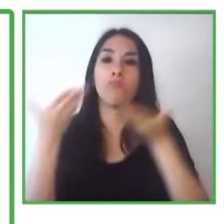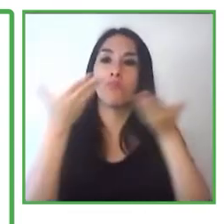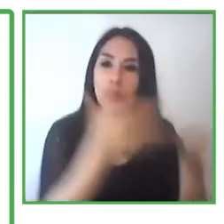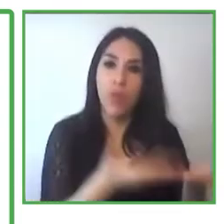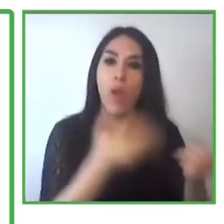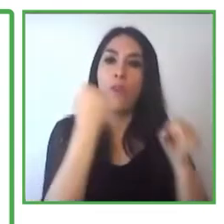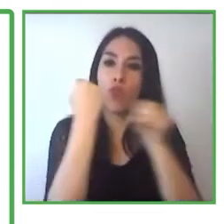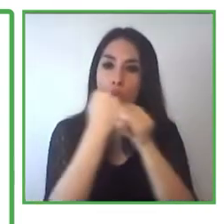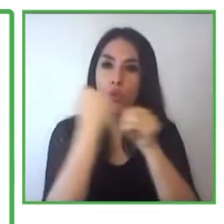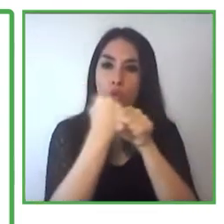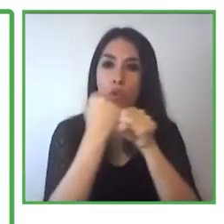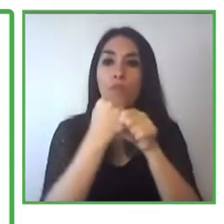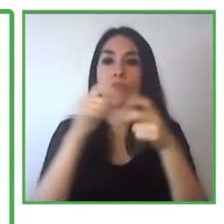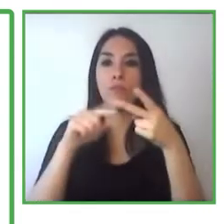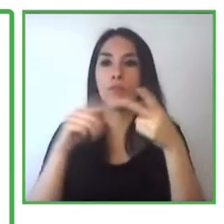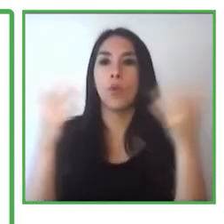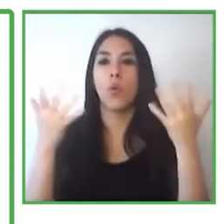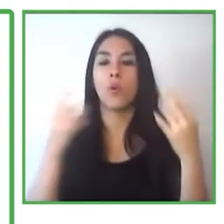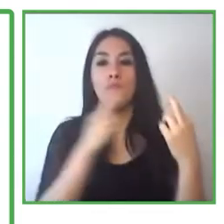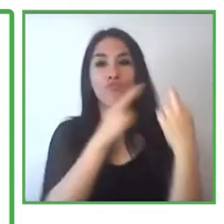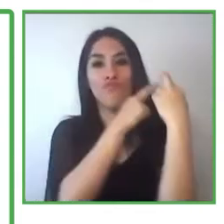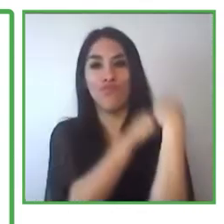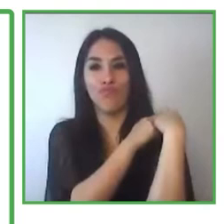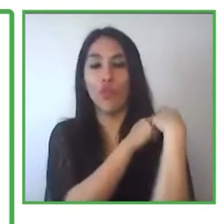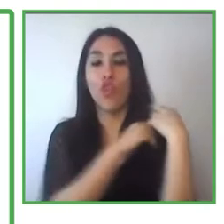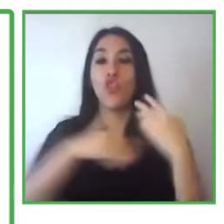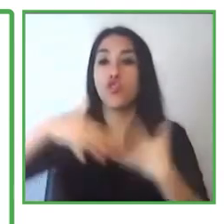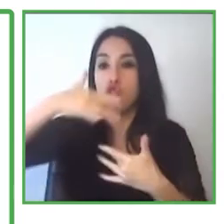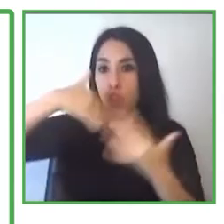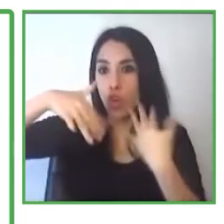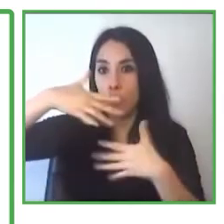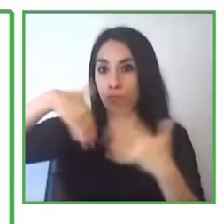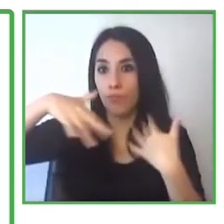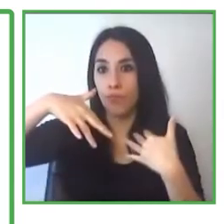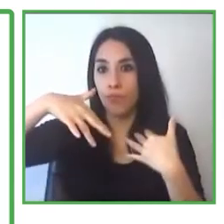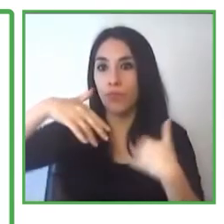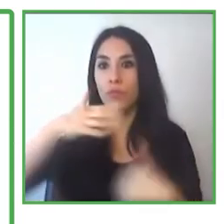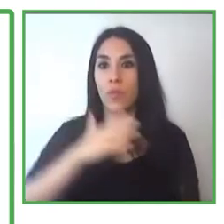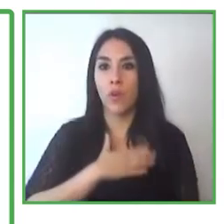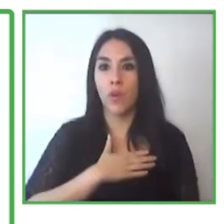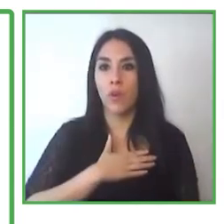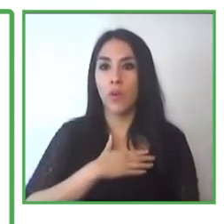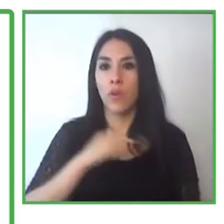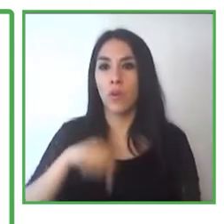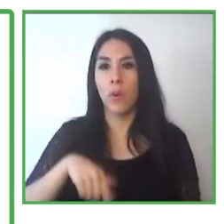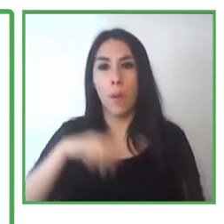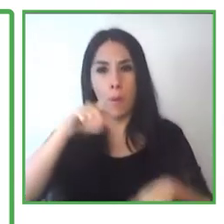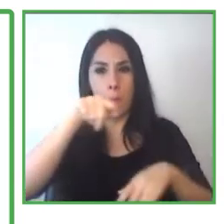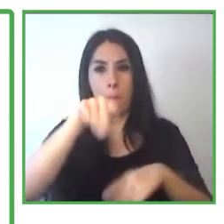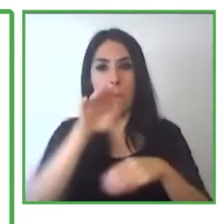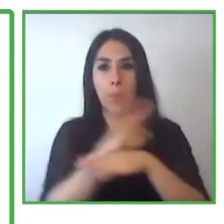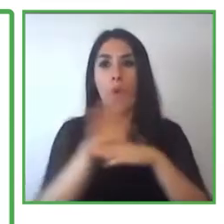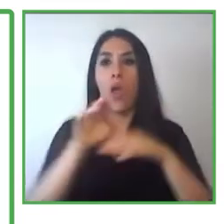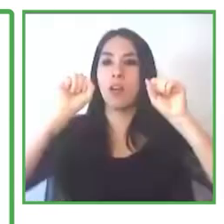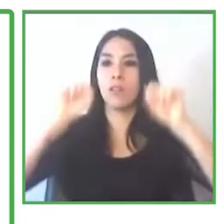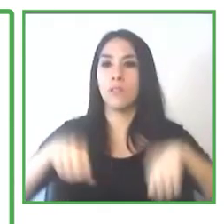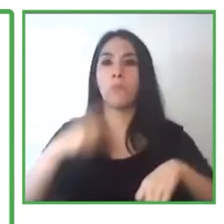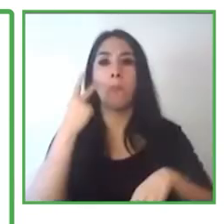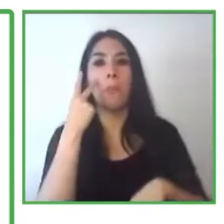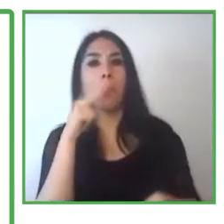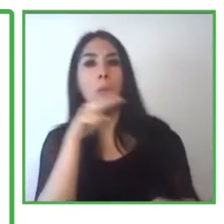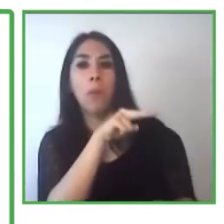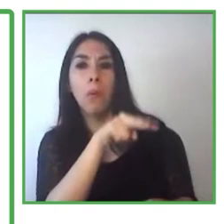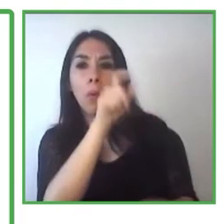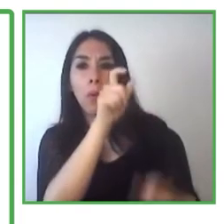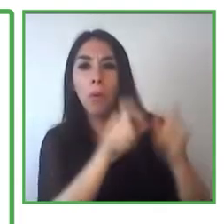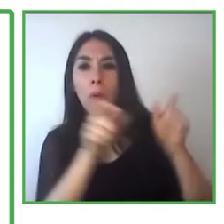responsabilidad social corporativa, pero sobre todo porque son capaces de identificar y de confiar en el talento de estas personas. De hecho,